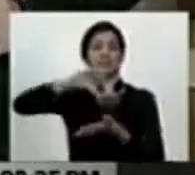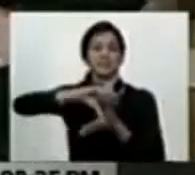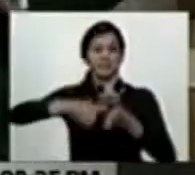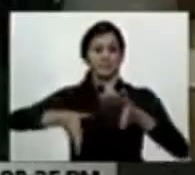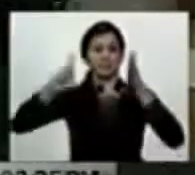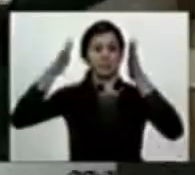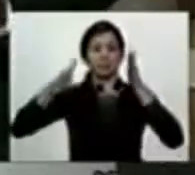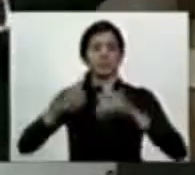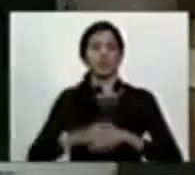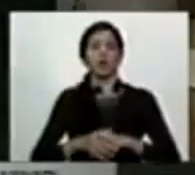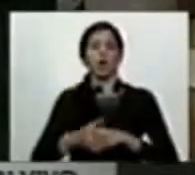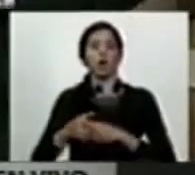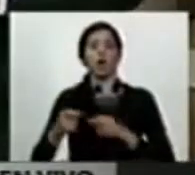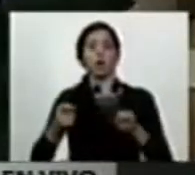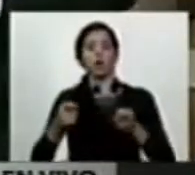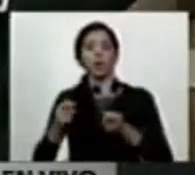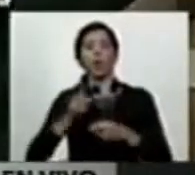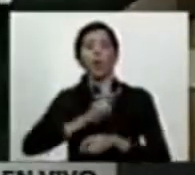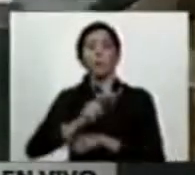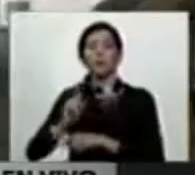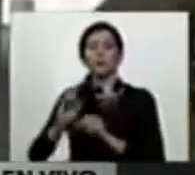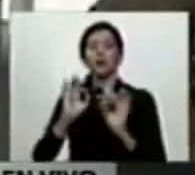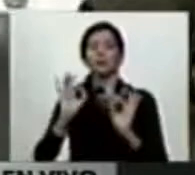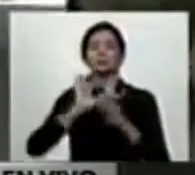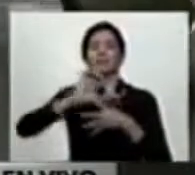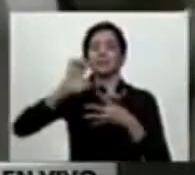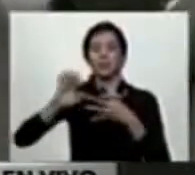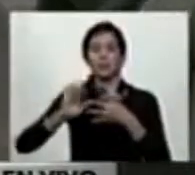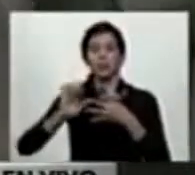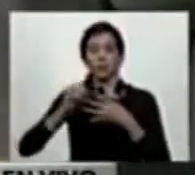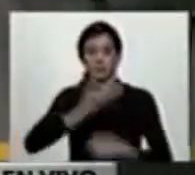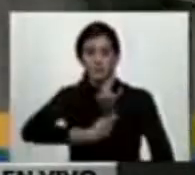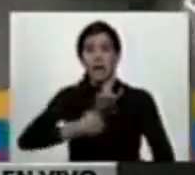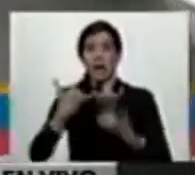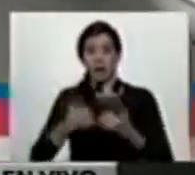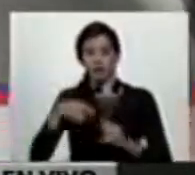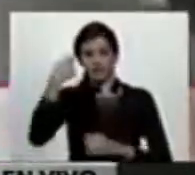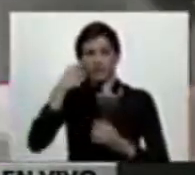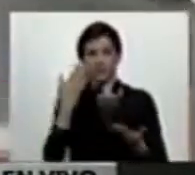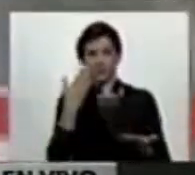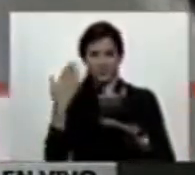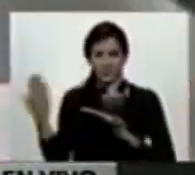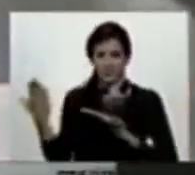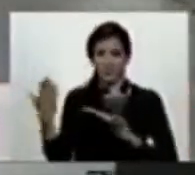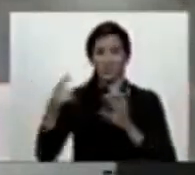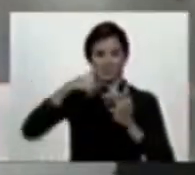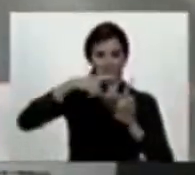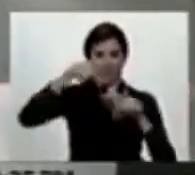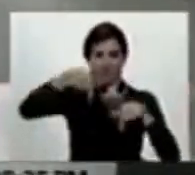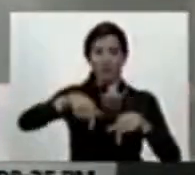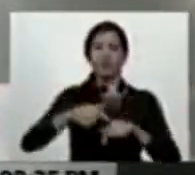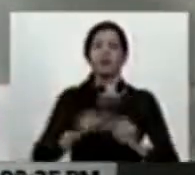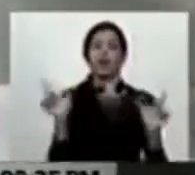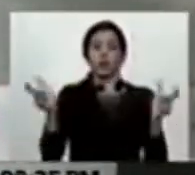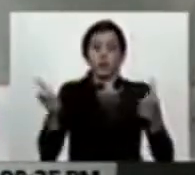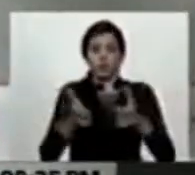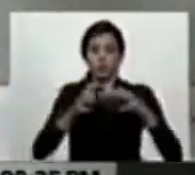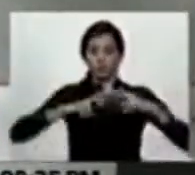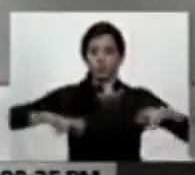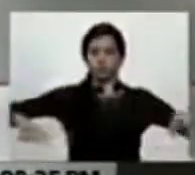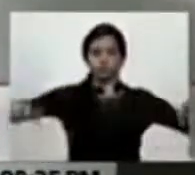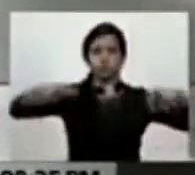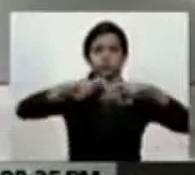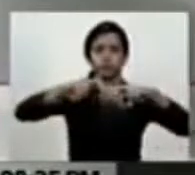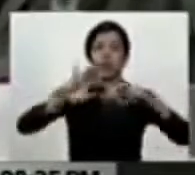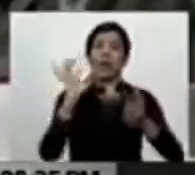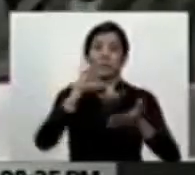Estratégico Operacional, y en este momento, como ustedes pueden ver en las imágenes que hasta ahora les ofrece Venezolana de Televisión, está reunido con el Estado